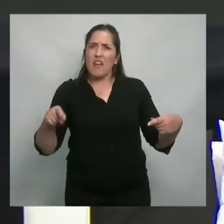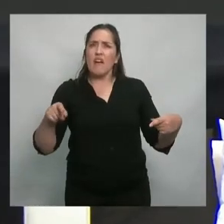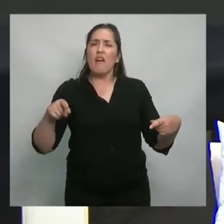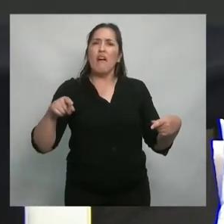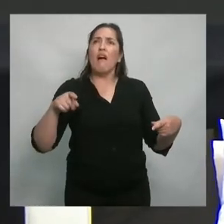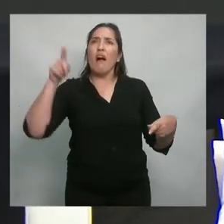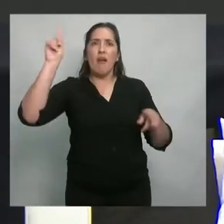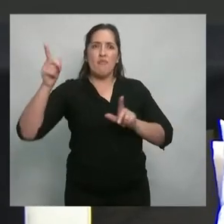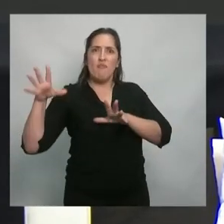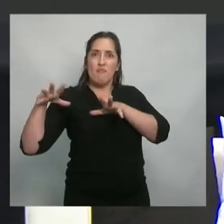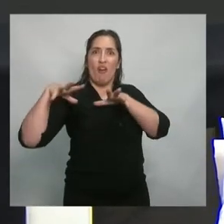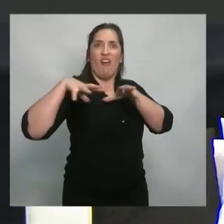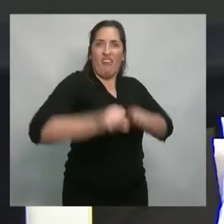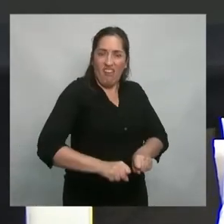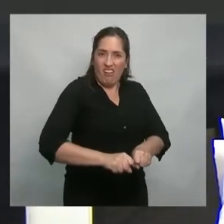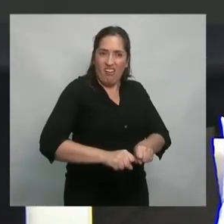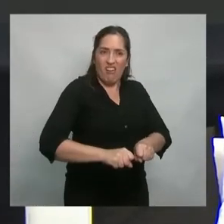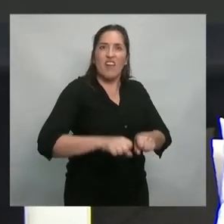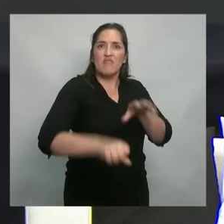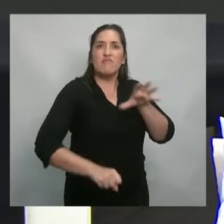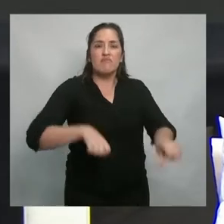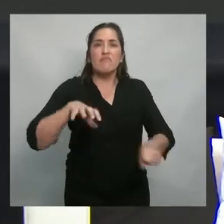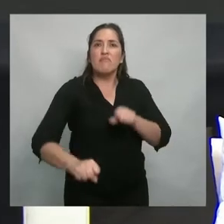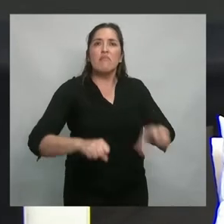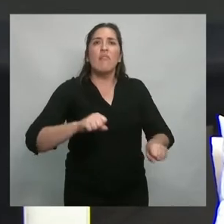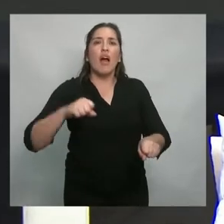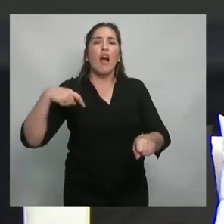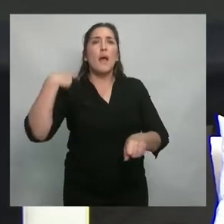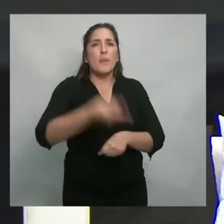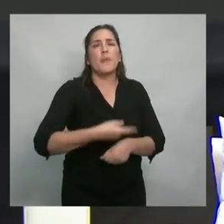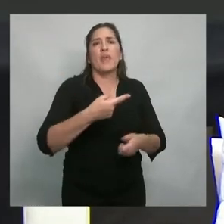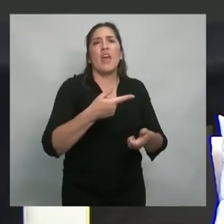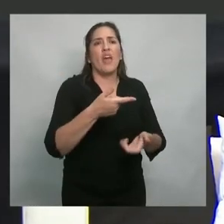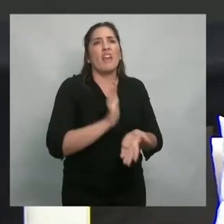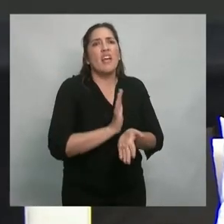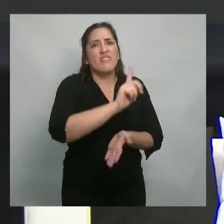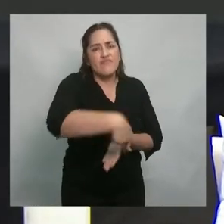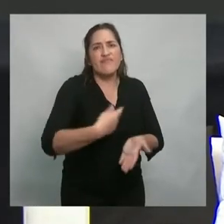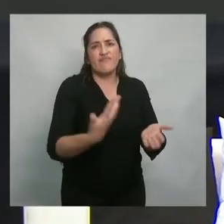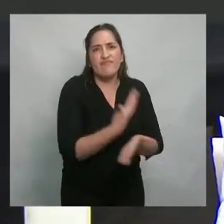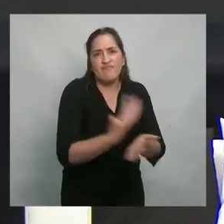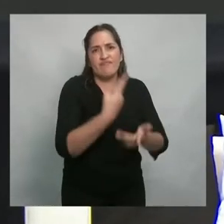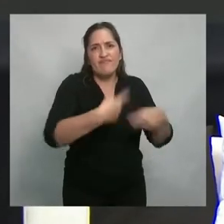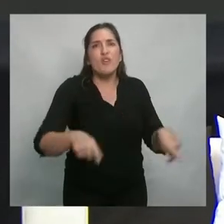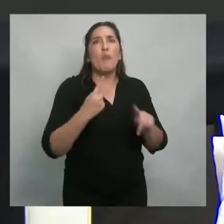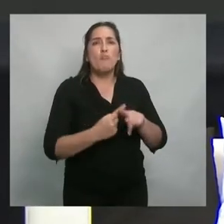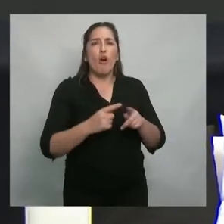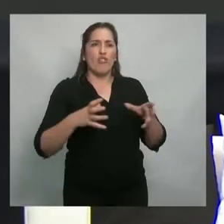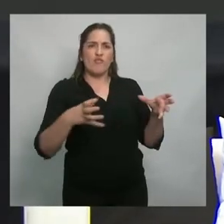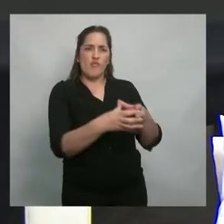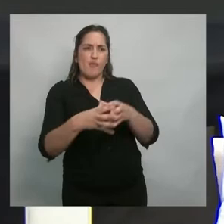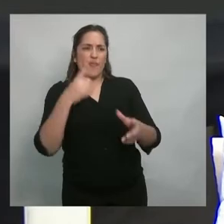la colonialidad y sus herencias y secuelas a través del racismo. Ahora